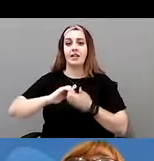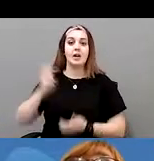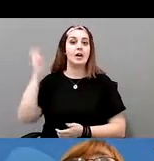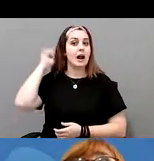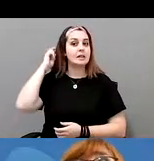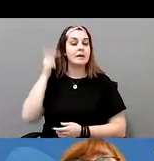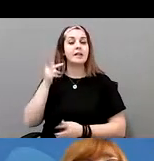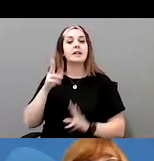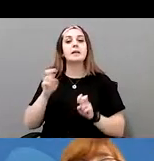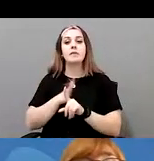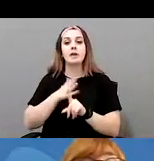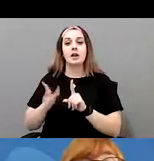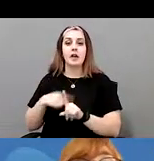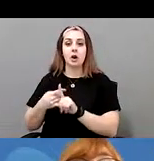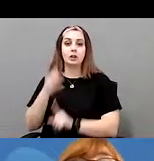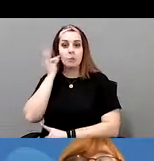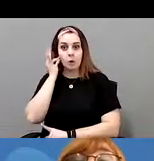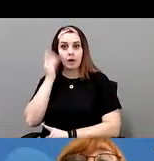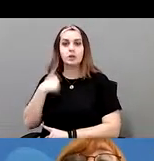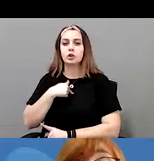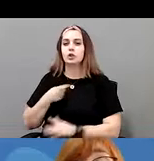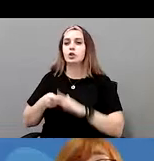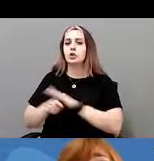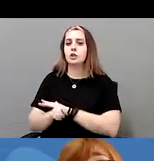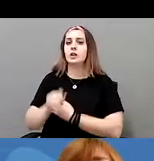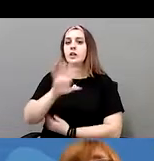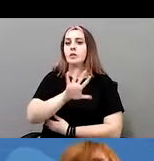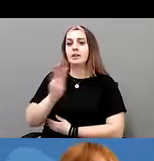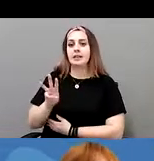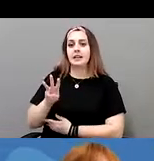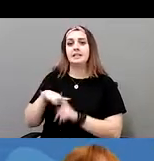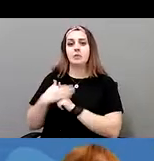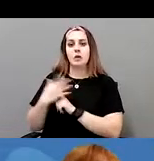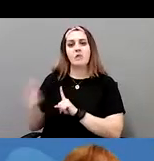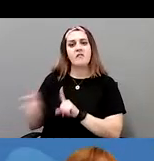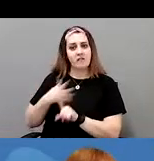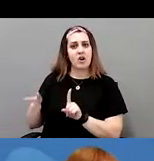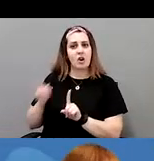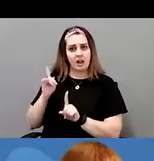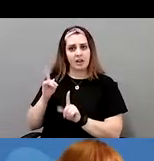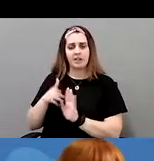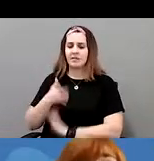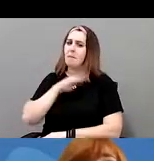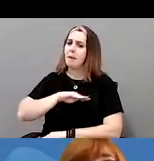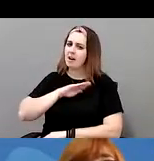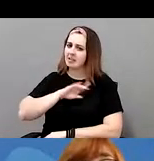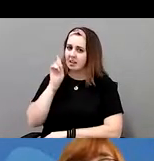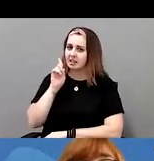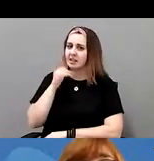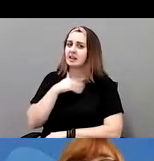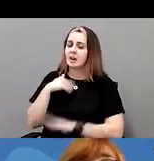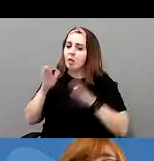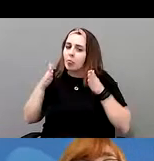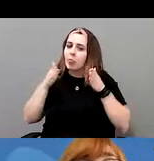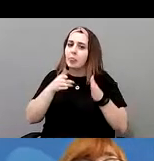en el que desde su funcionamiento hemos identificado 53 casos de violencia, que son bastantes. Y quiero poner el foco